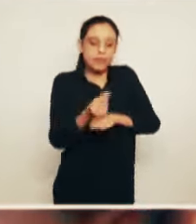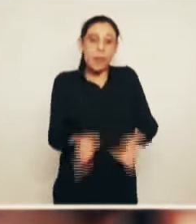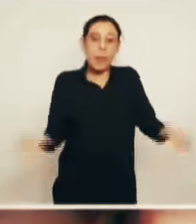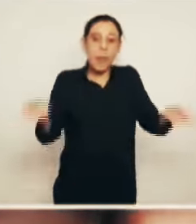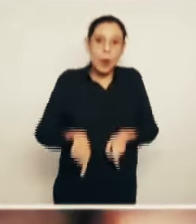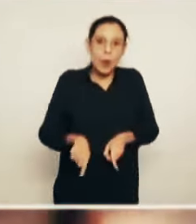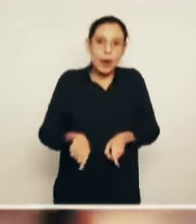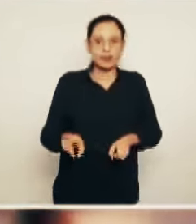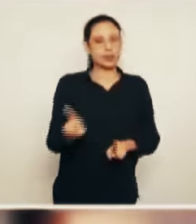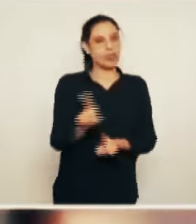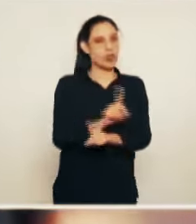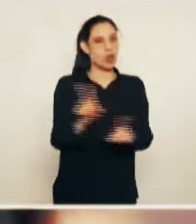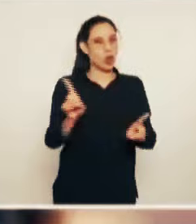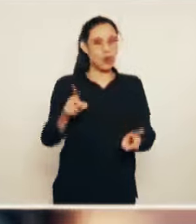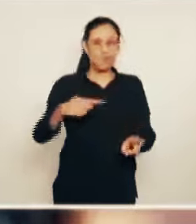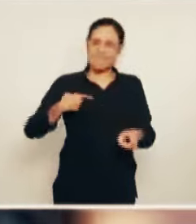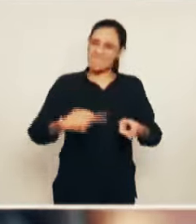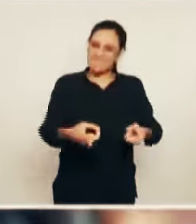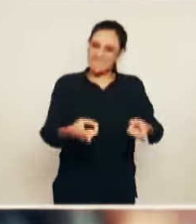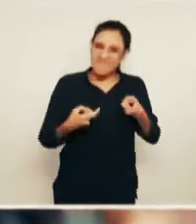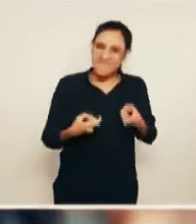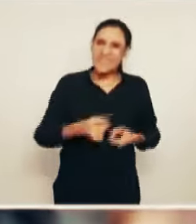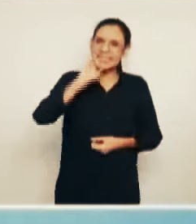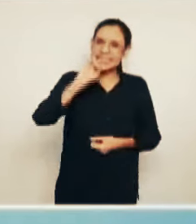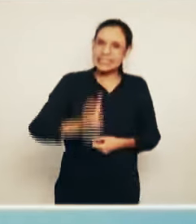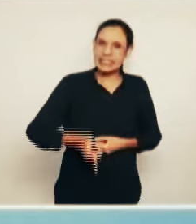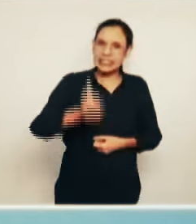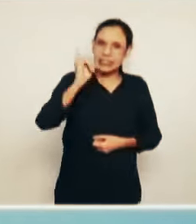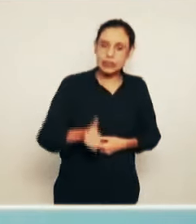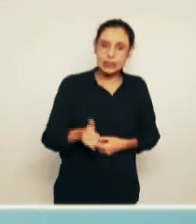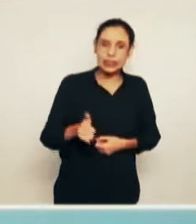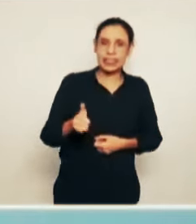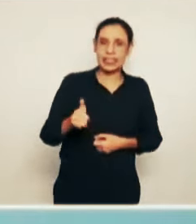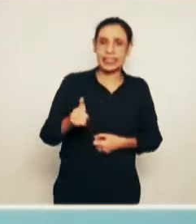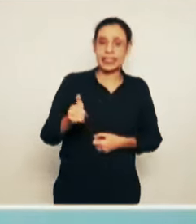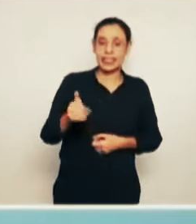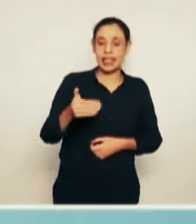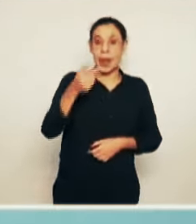garantizar, bajo cualquier circunstancia,